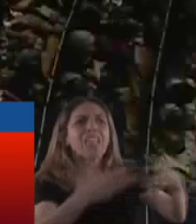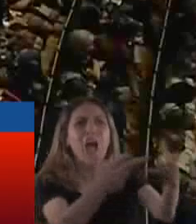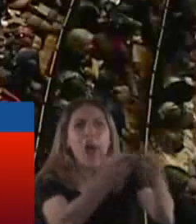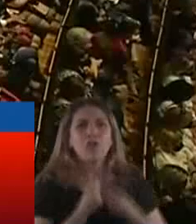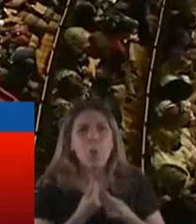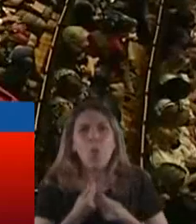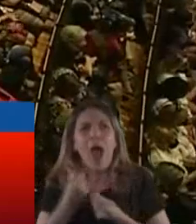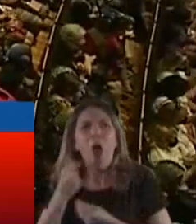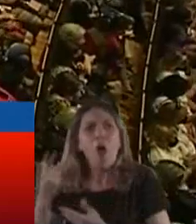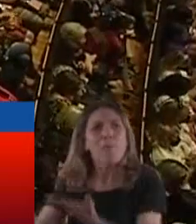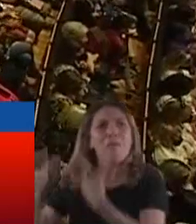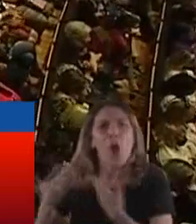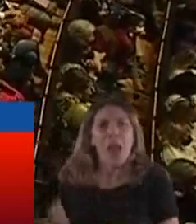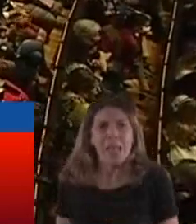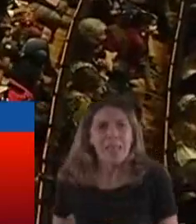castigan.